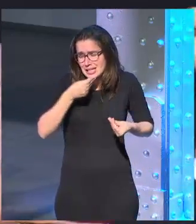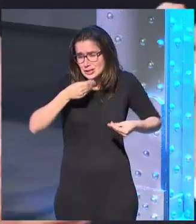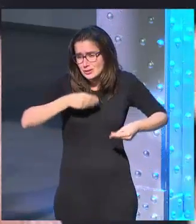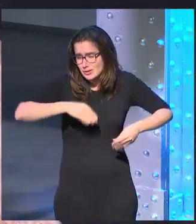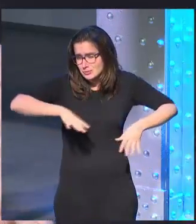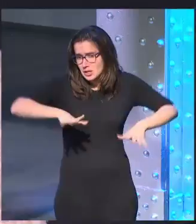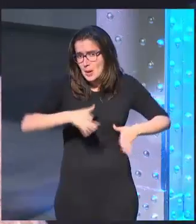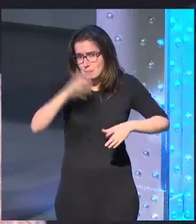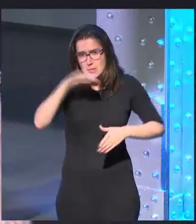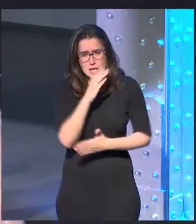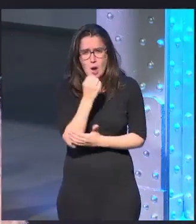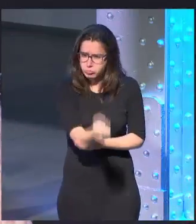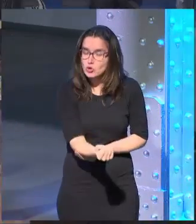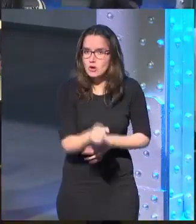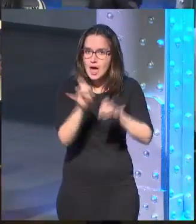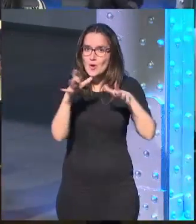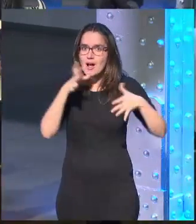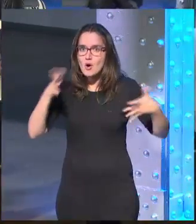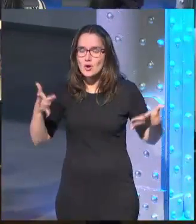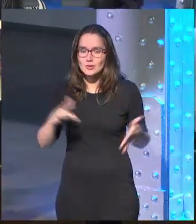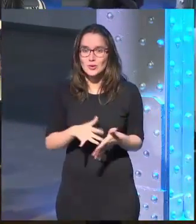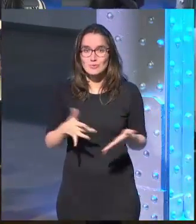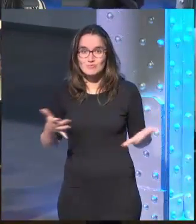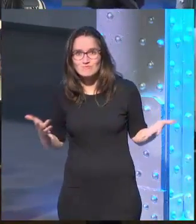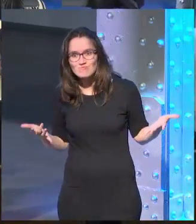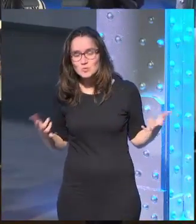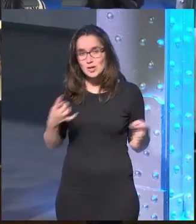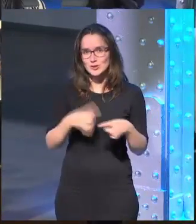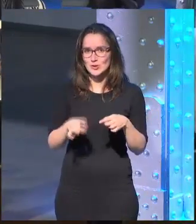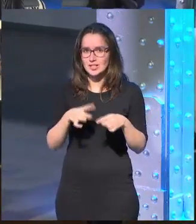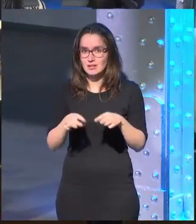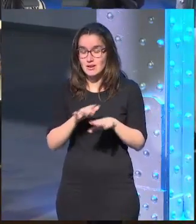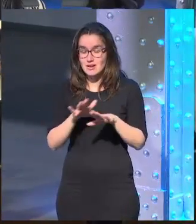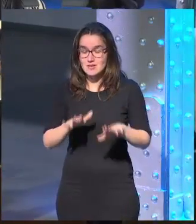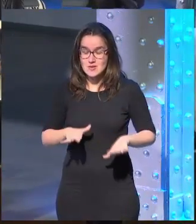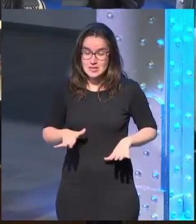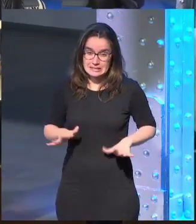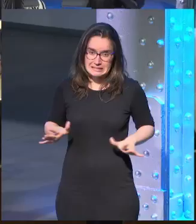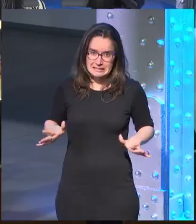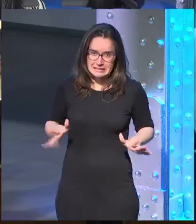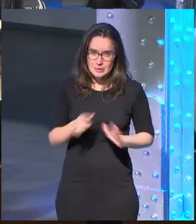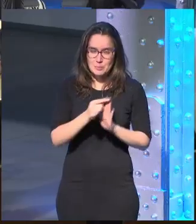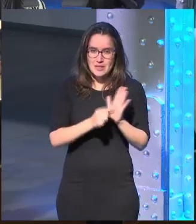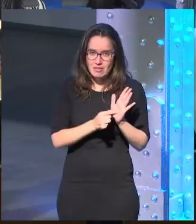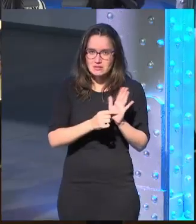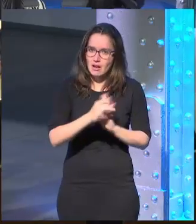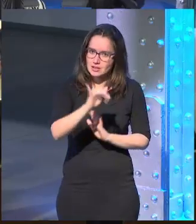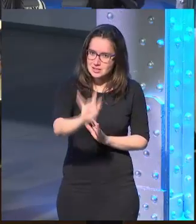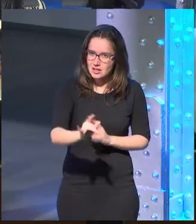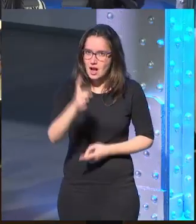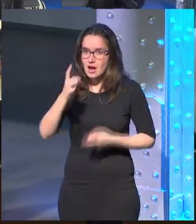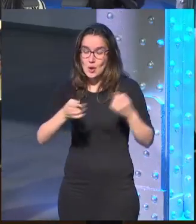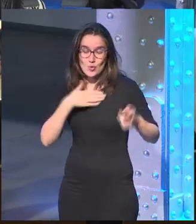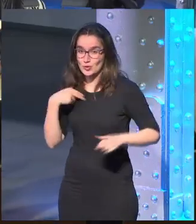sus padres apoyándolos, ¿eh? Y ahora se encuentran efectivamente con unas bolsas que al final terminan siendo deterioros. Medidas para ellos las hay. Algunos